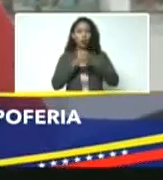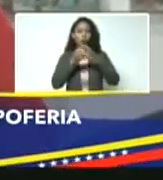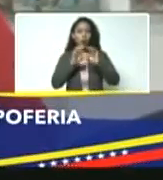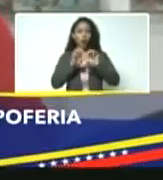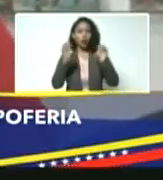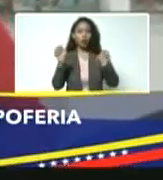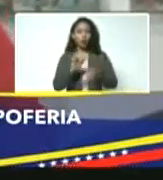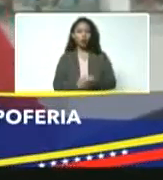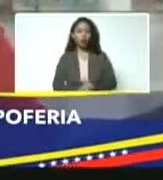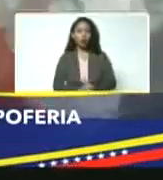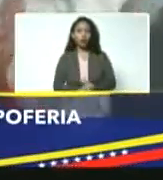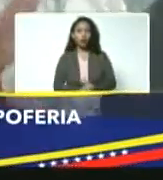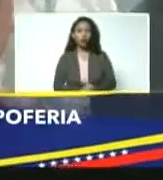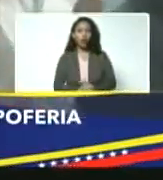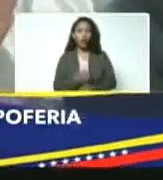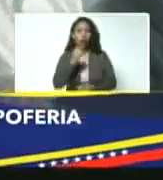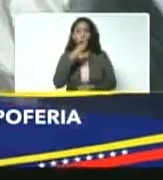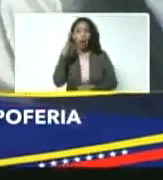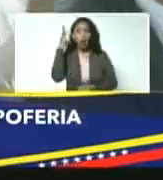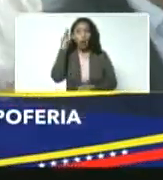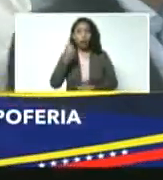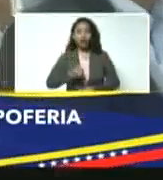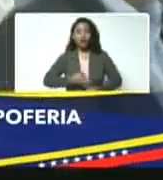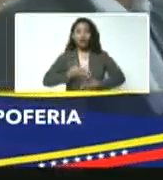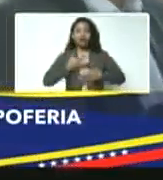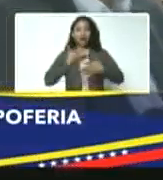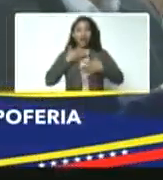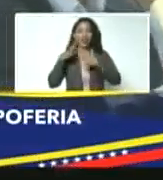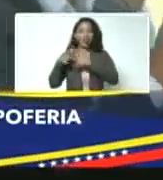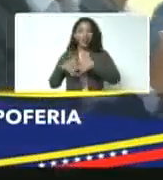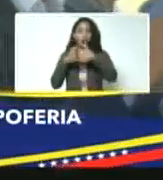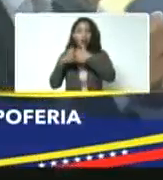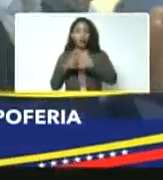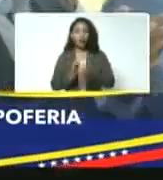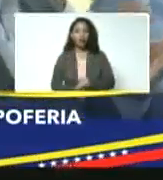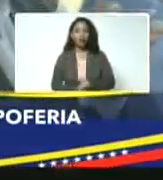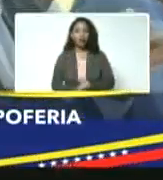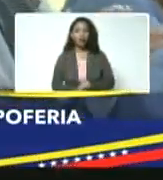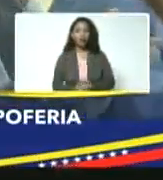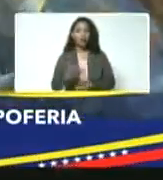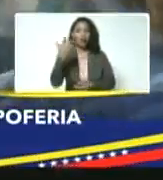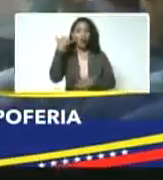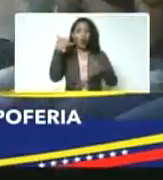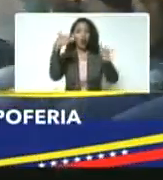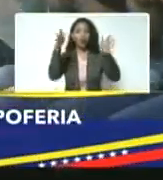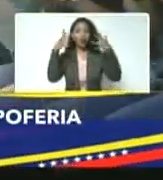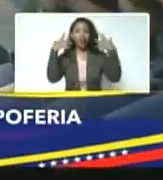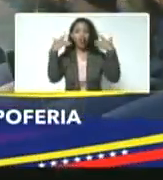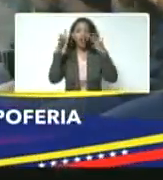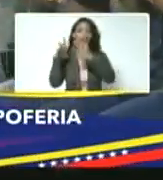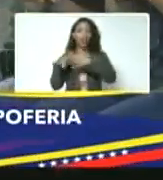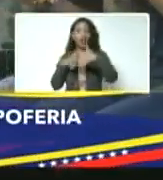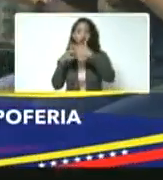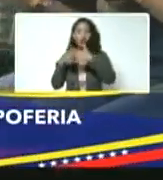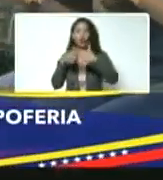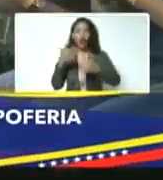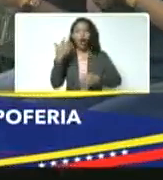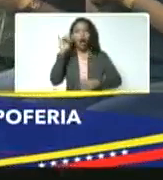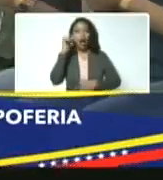educativo. Bueno, la mujer vino inspirada de Nueva York. Los aires de Nueva York los trae,